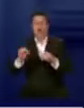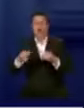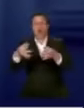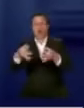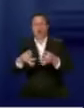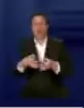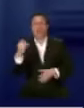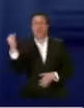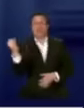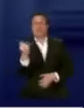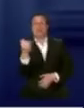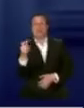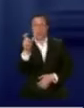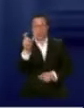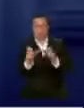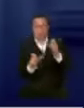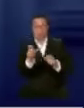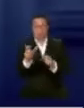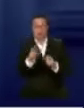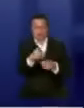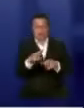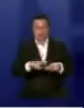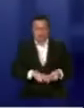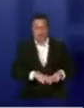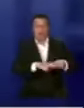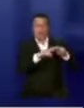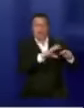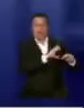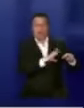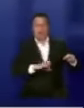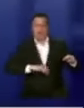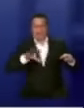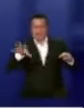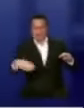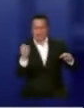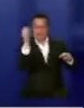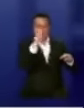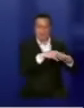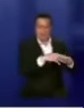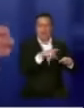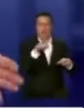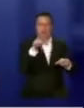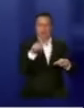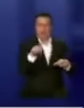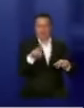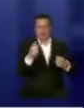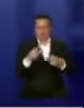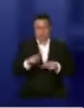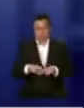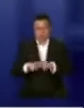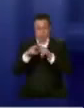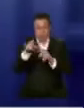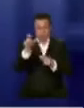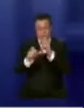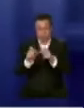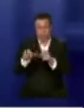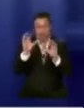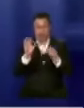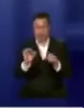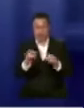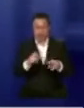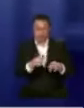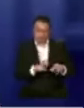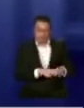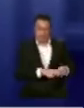cuentas individuales de las personas a un fondo del Estado. Preguntarle si usted está con los ahorros de las personas o con el ahorro